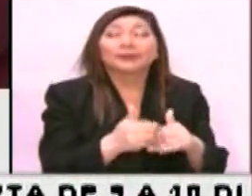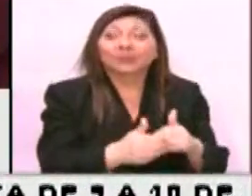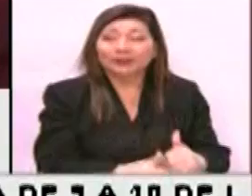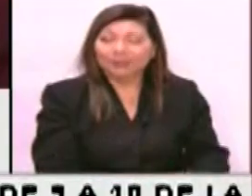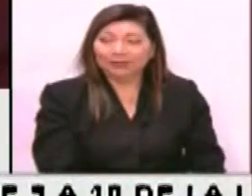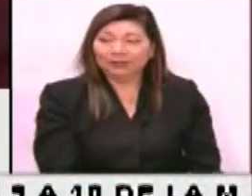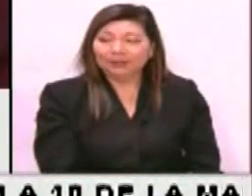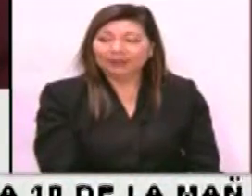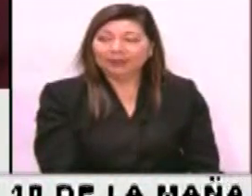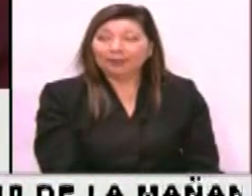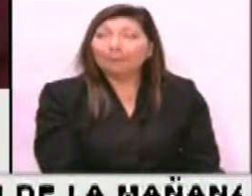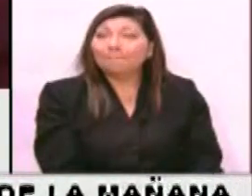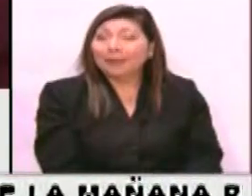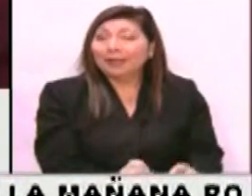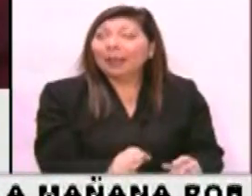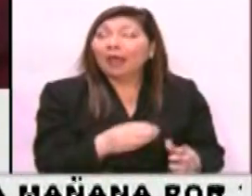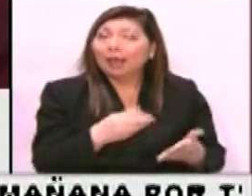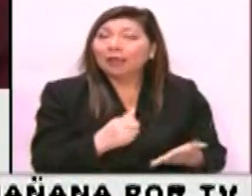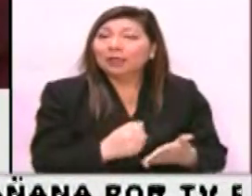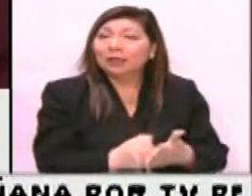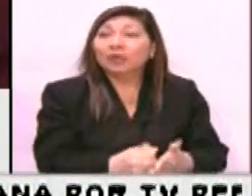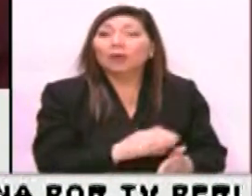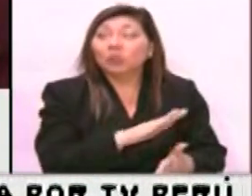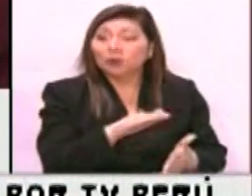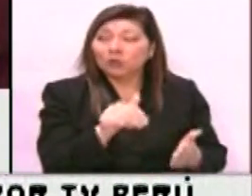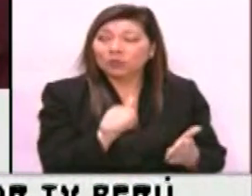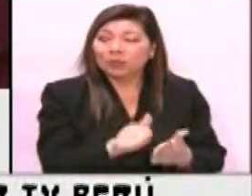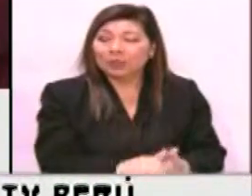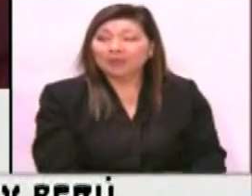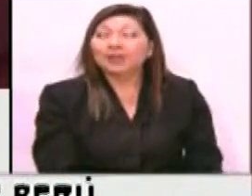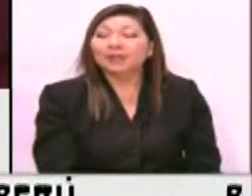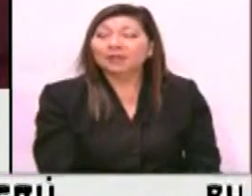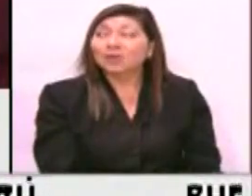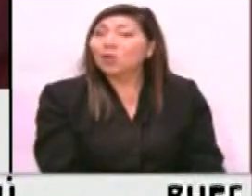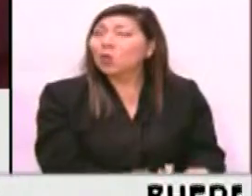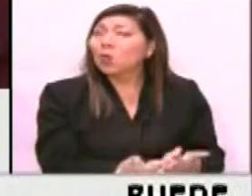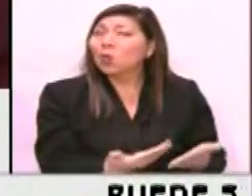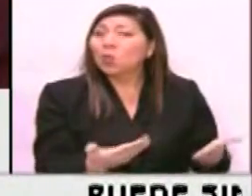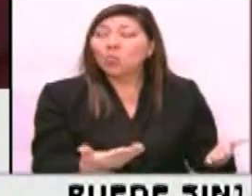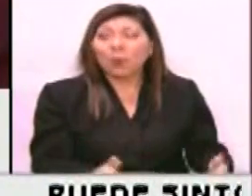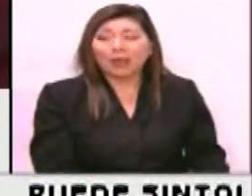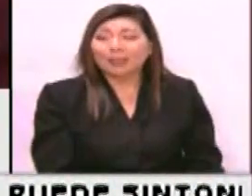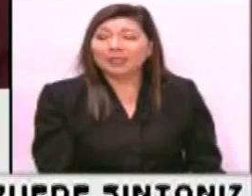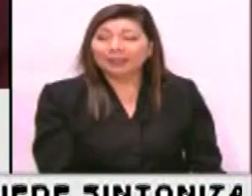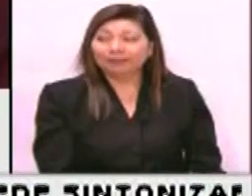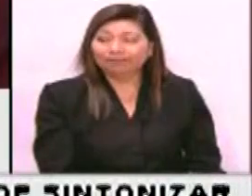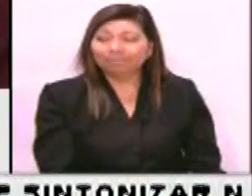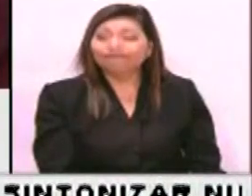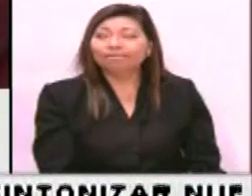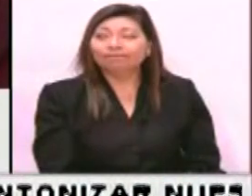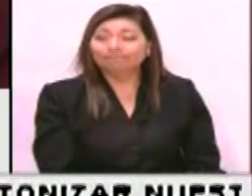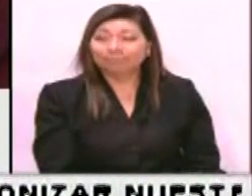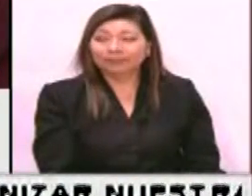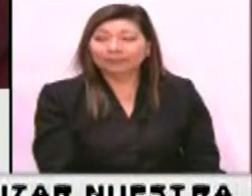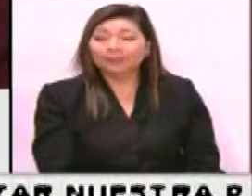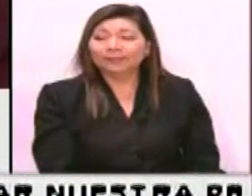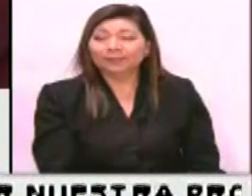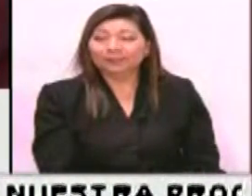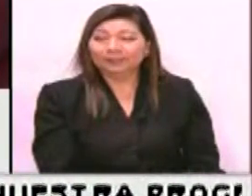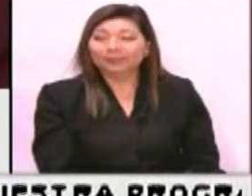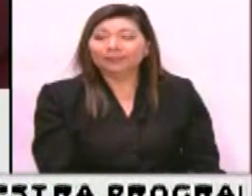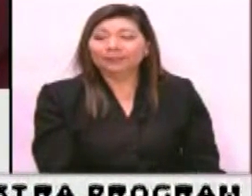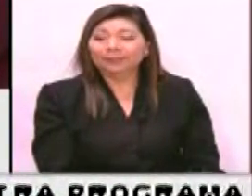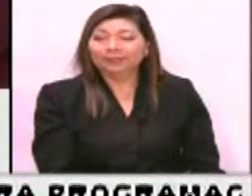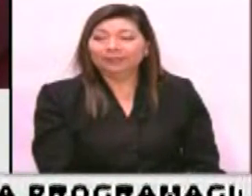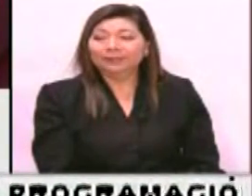candidato para servir al país durante toda esta época. No hay que ensañarse con esa persona.